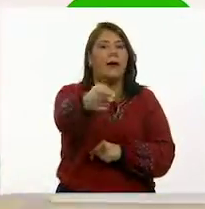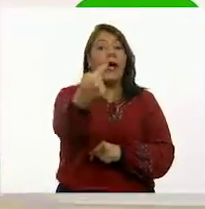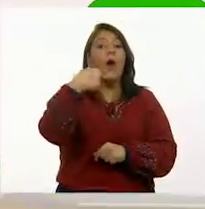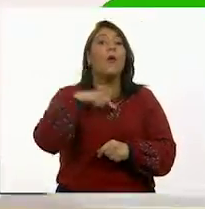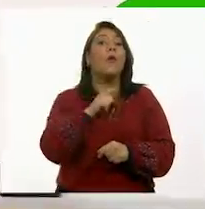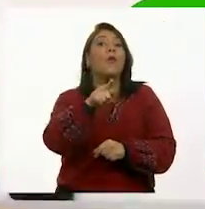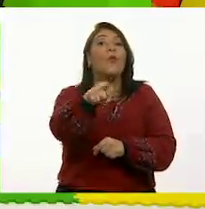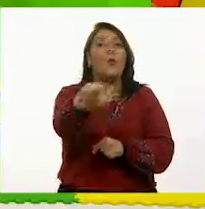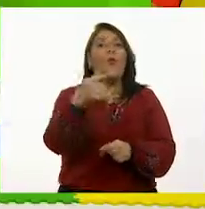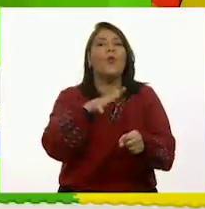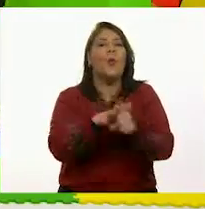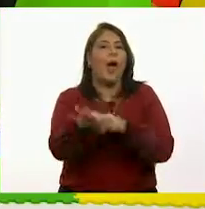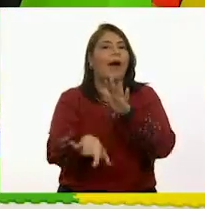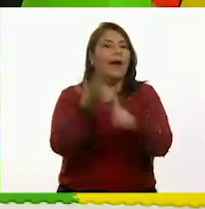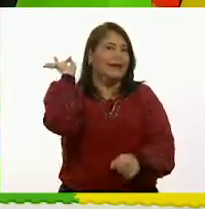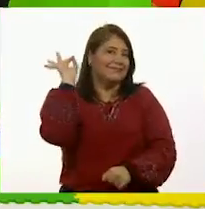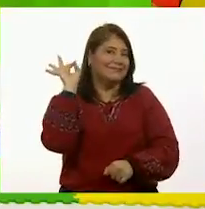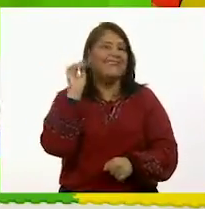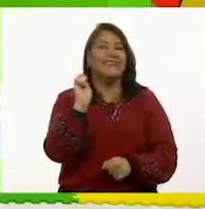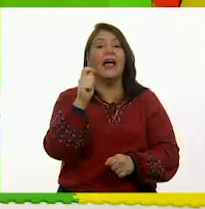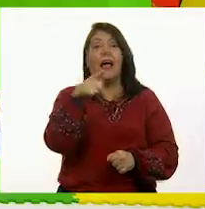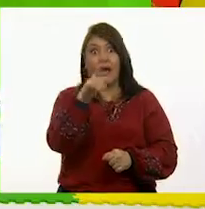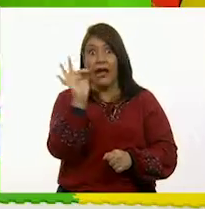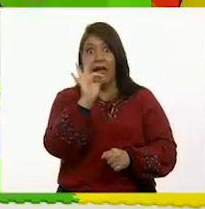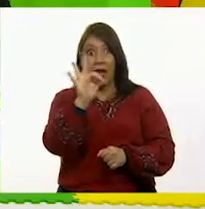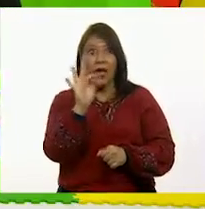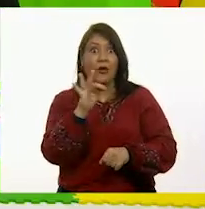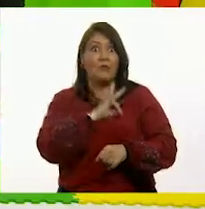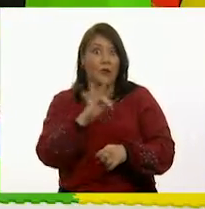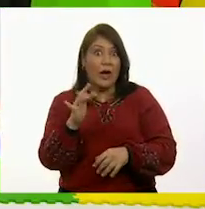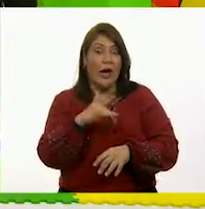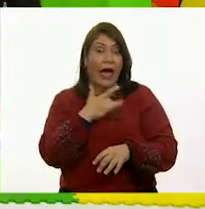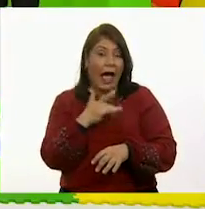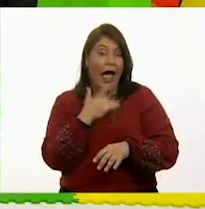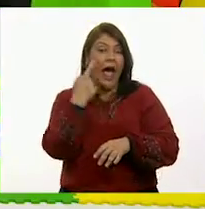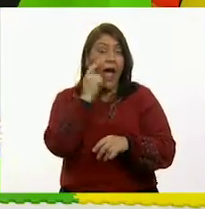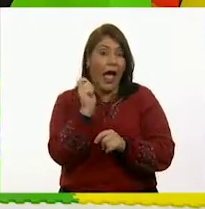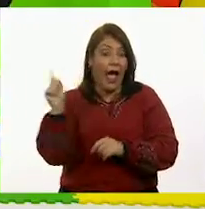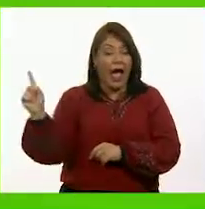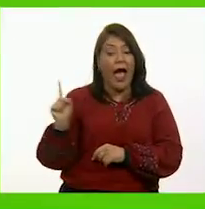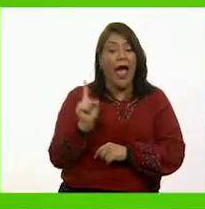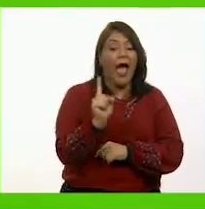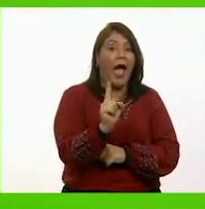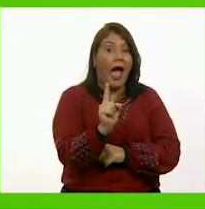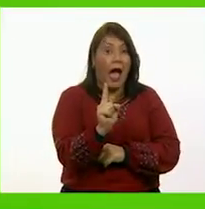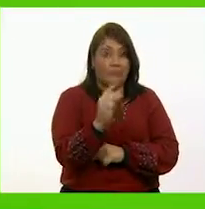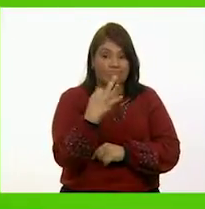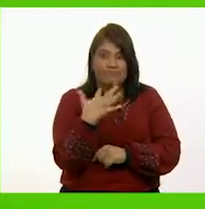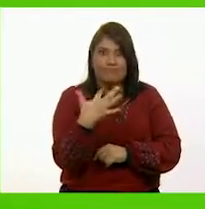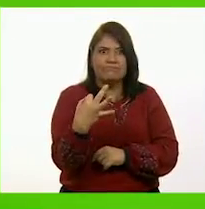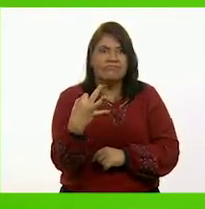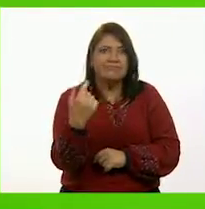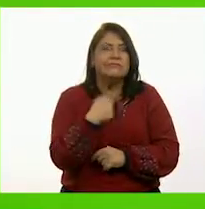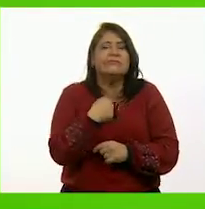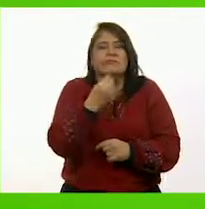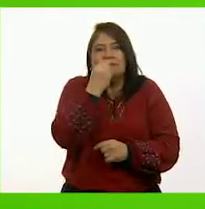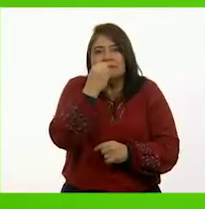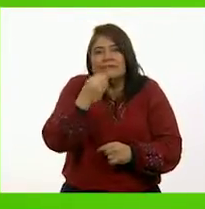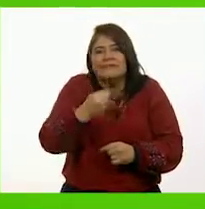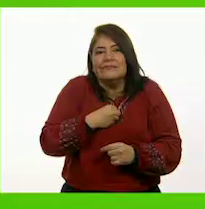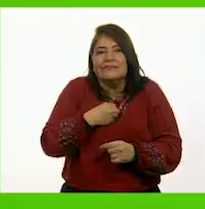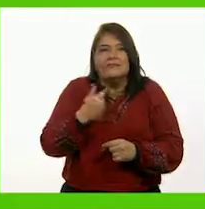Cúcara, mácara, títere fue. Si a ti te toca, al centro irás. Y como